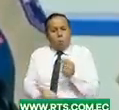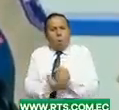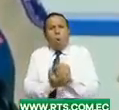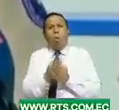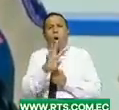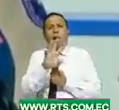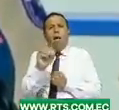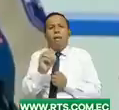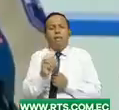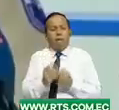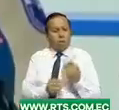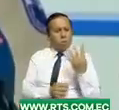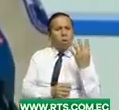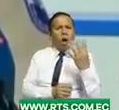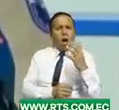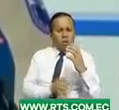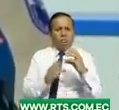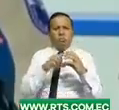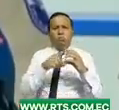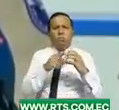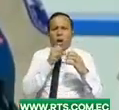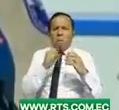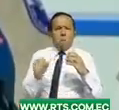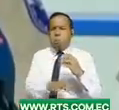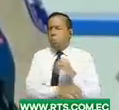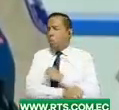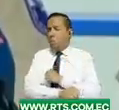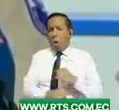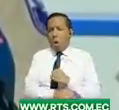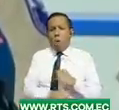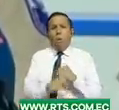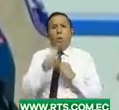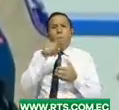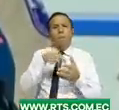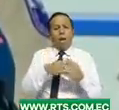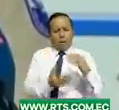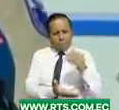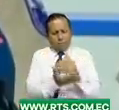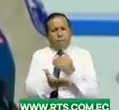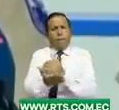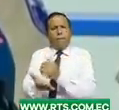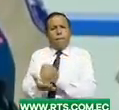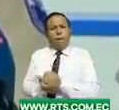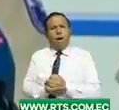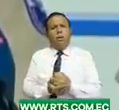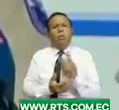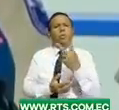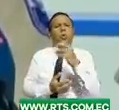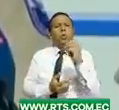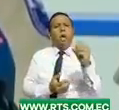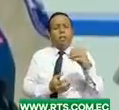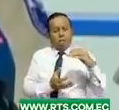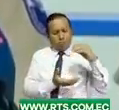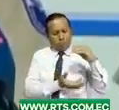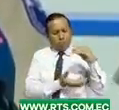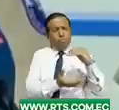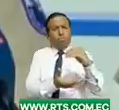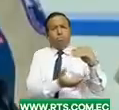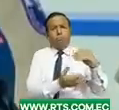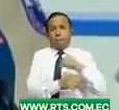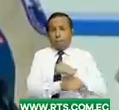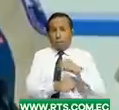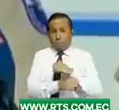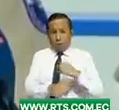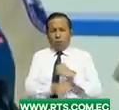fragmentación, 1000 municiones, 200 tacos de dinamita, medio saco de cordón detonante,